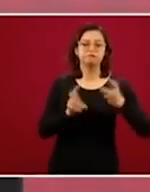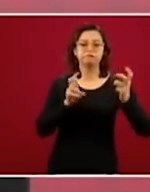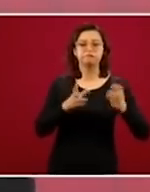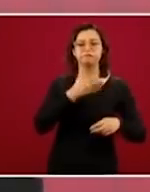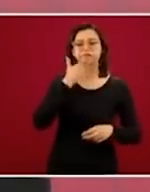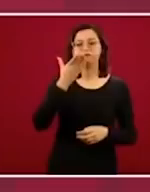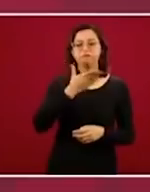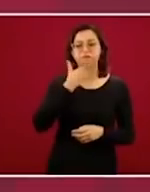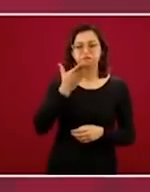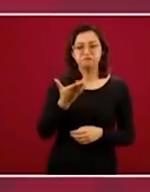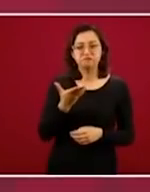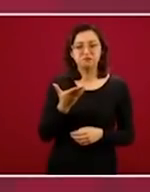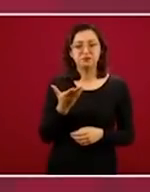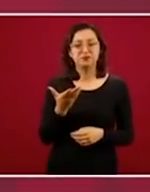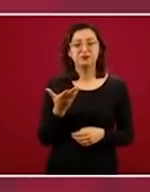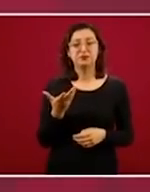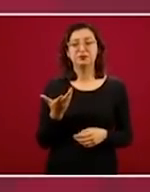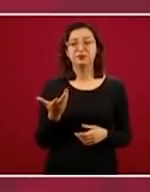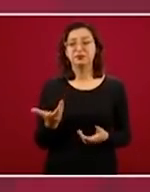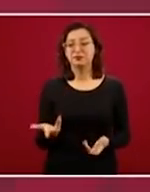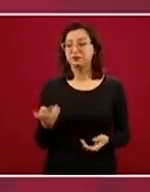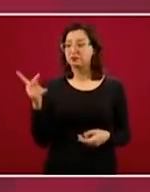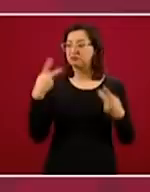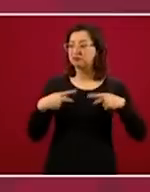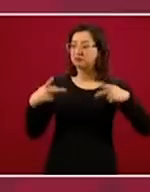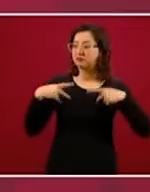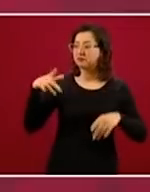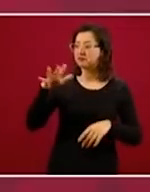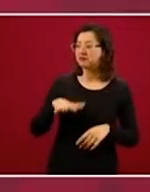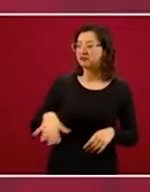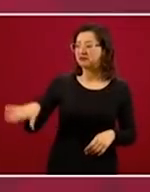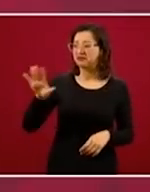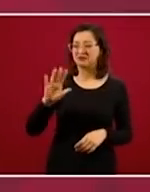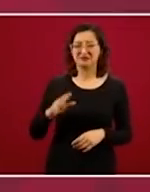nunca les interesó el pueblo